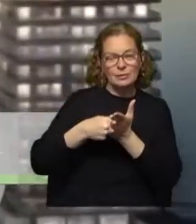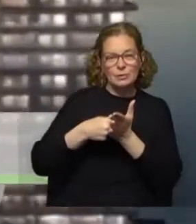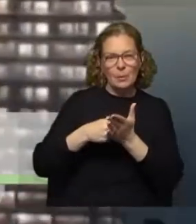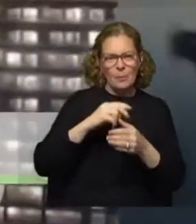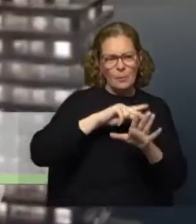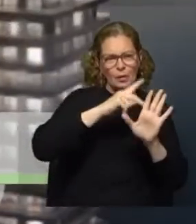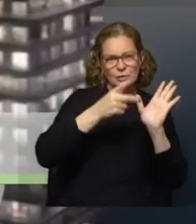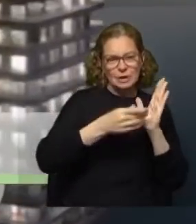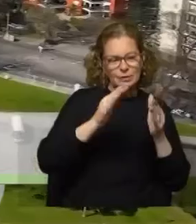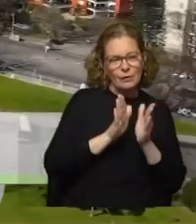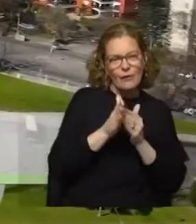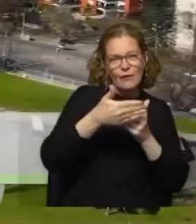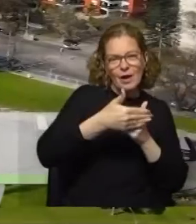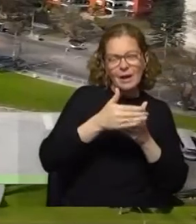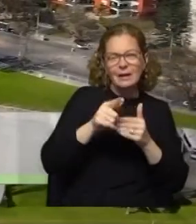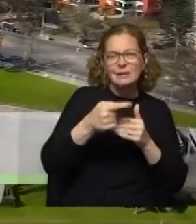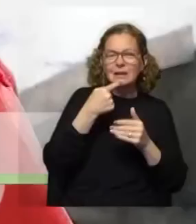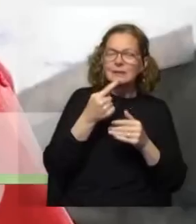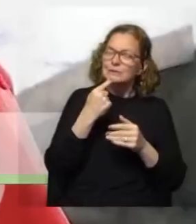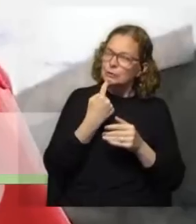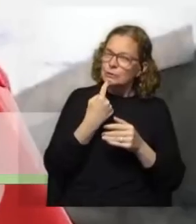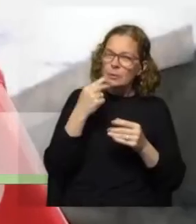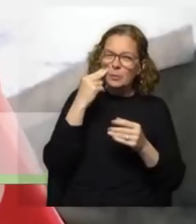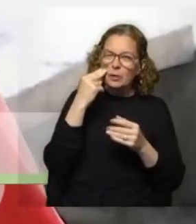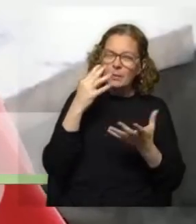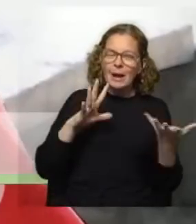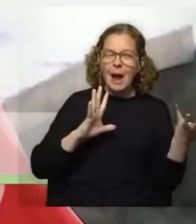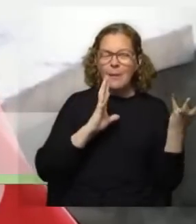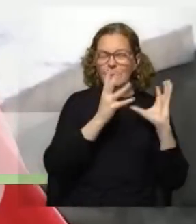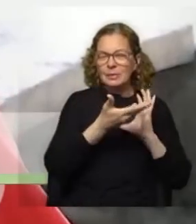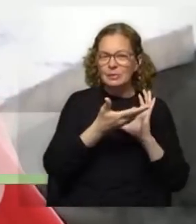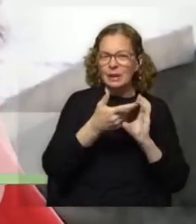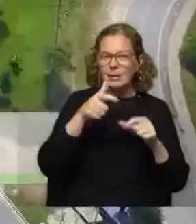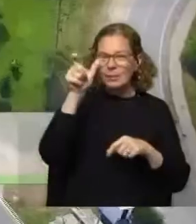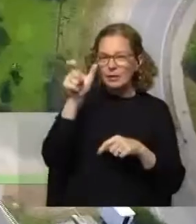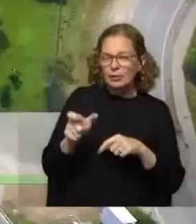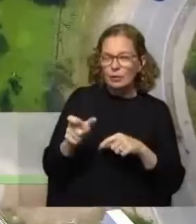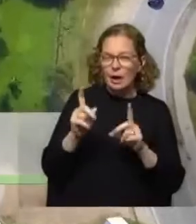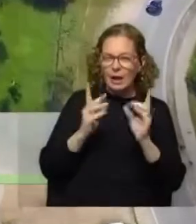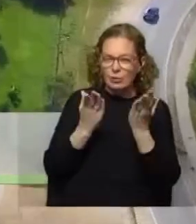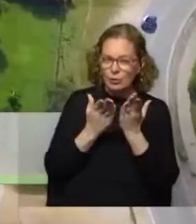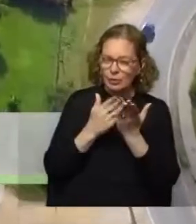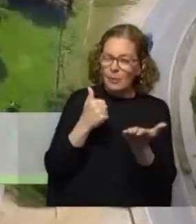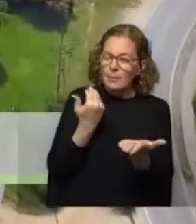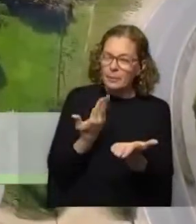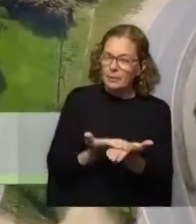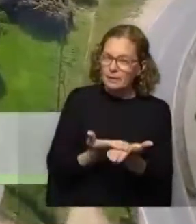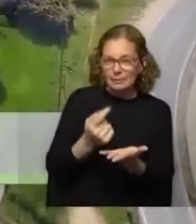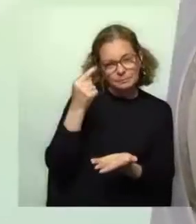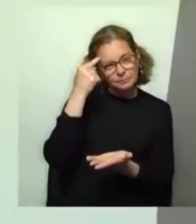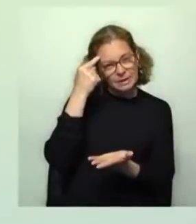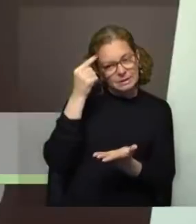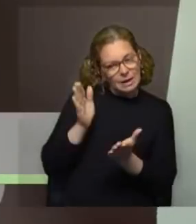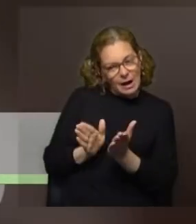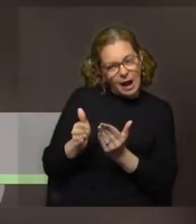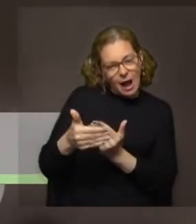urbanos en la franja costera generan cuestionamientos por los impactos sociales y ambientales de parte de personas de La Academia que plantean repensar la